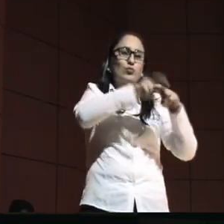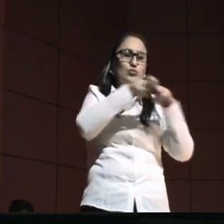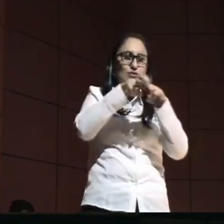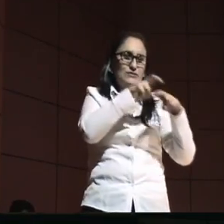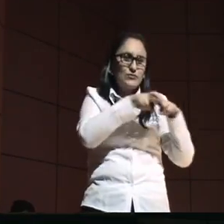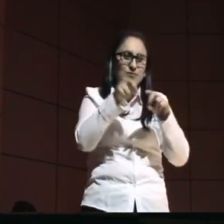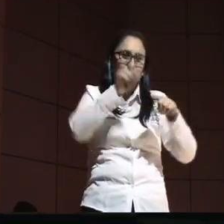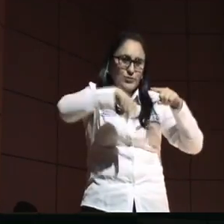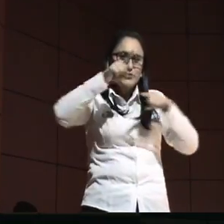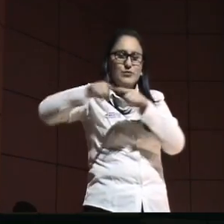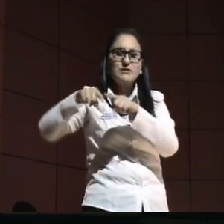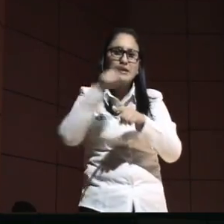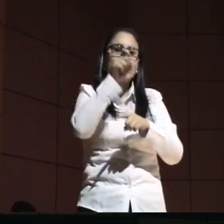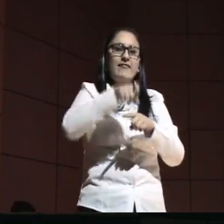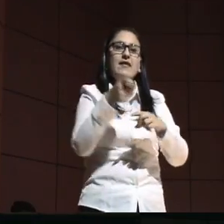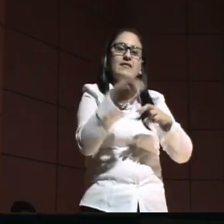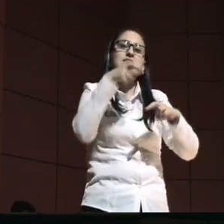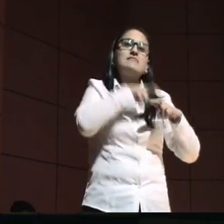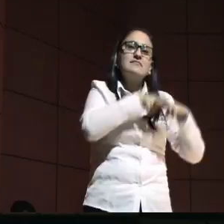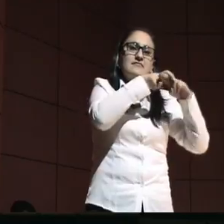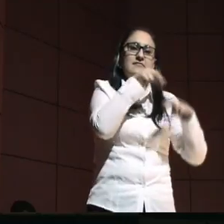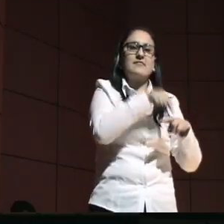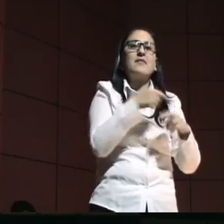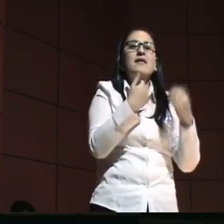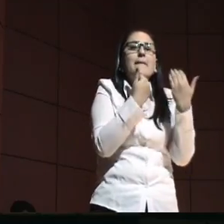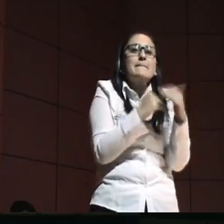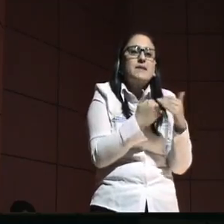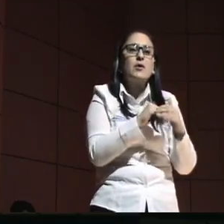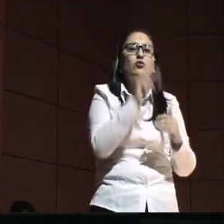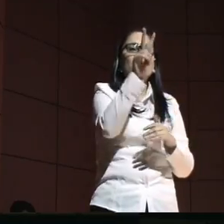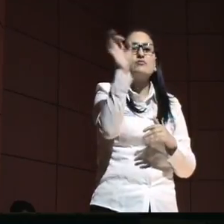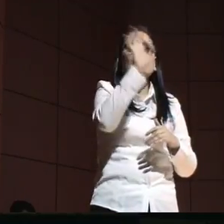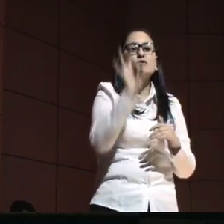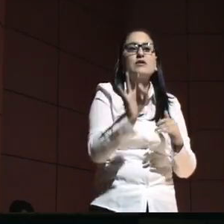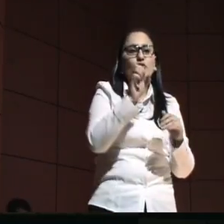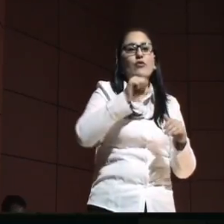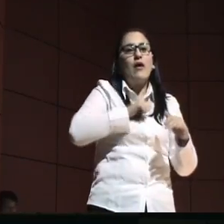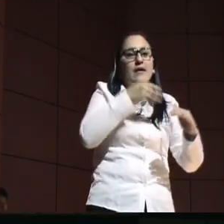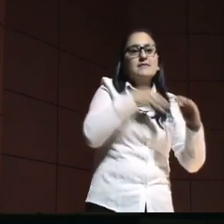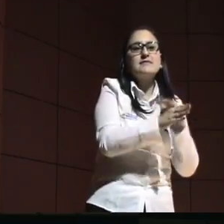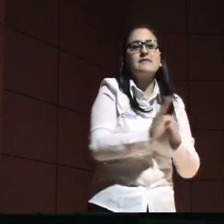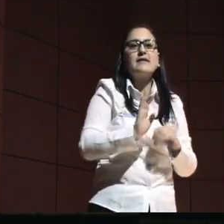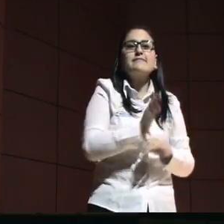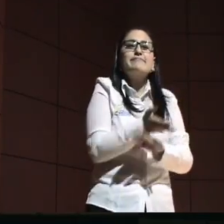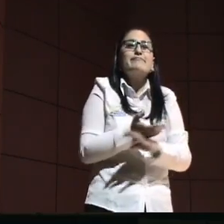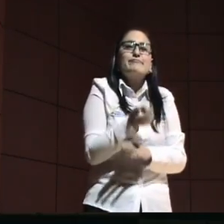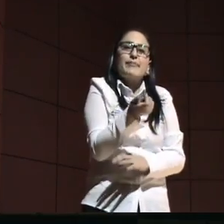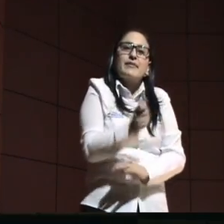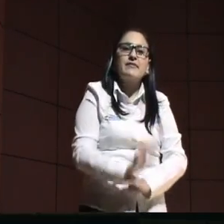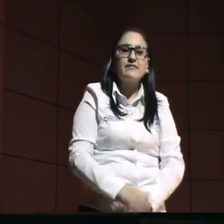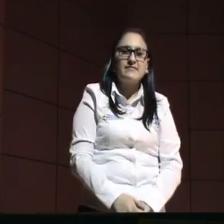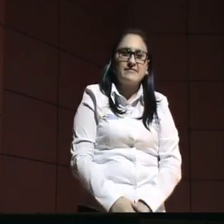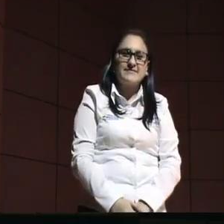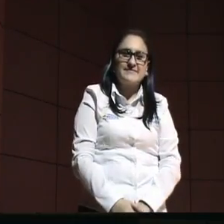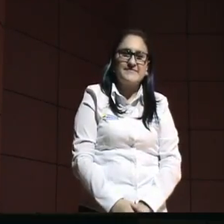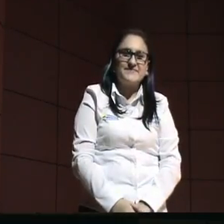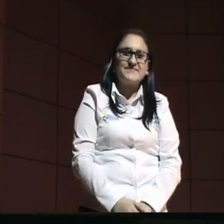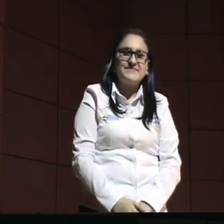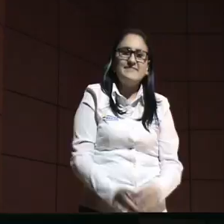buses de la risible cantidad mínima del 2% con accesibilidad.